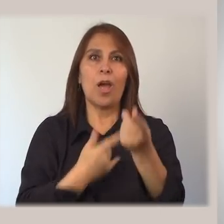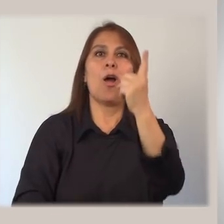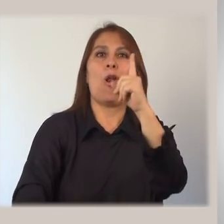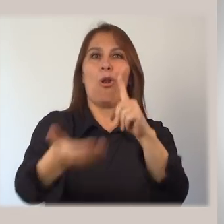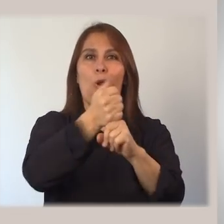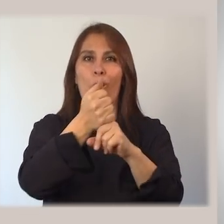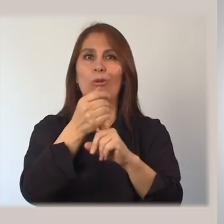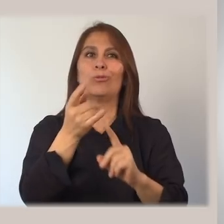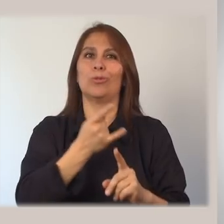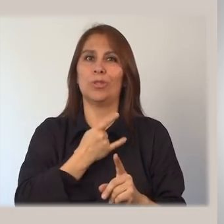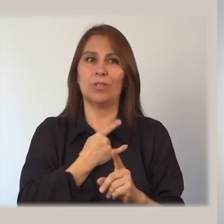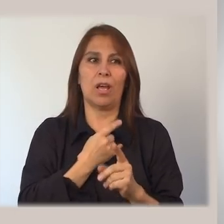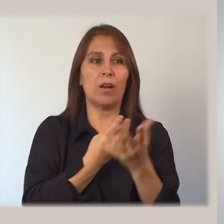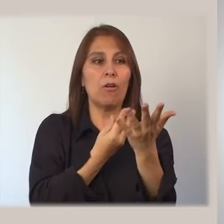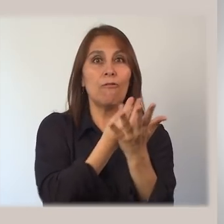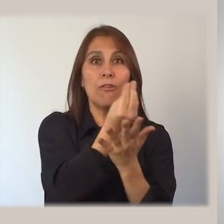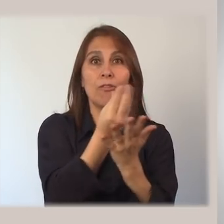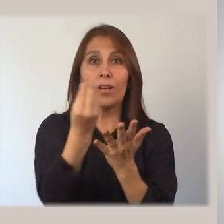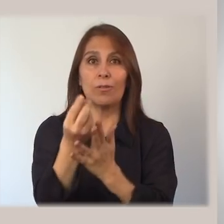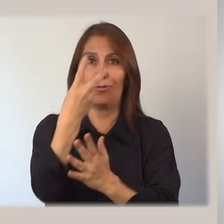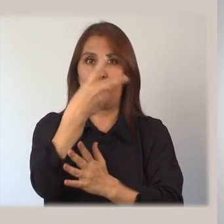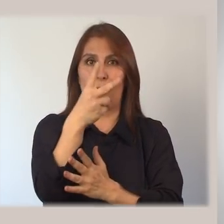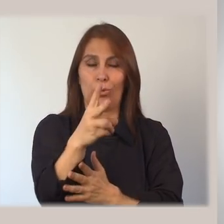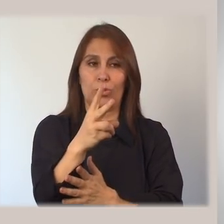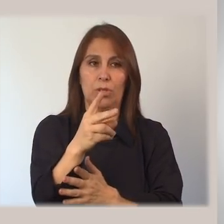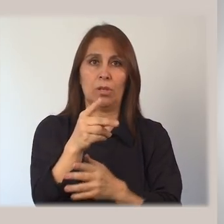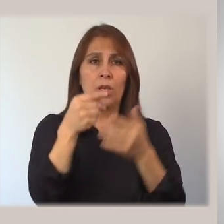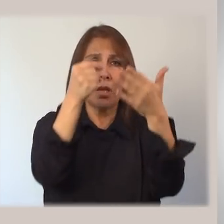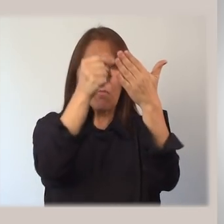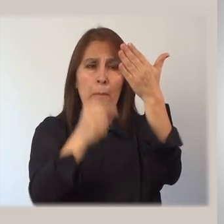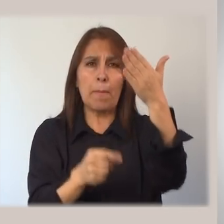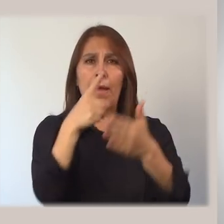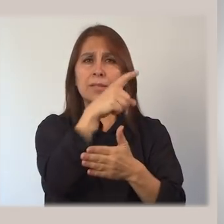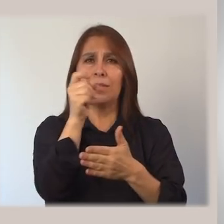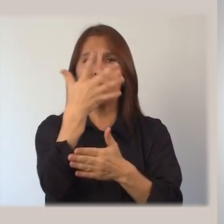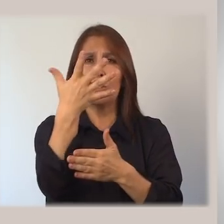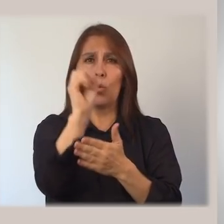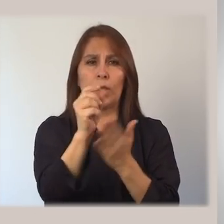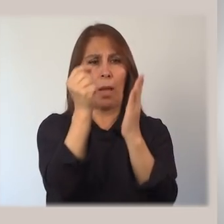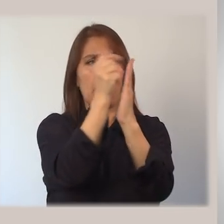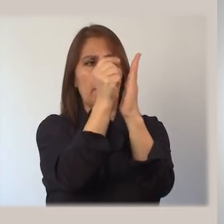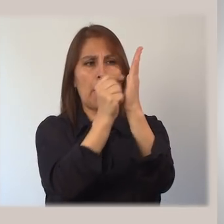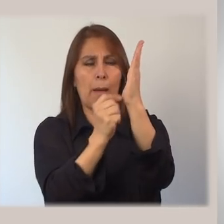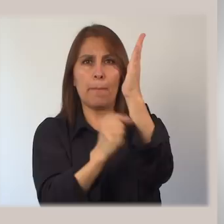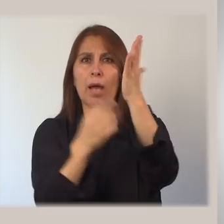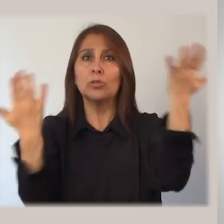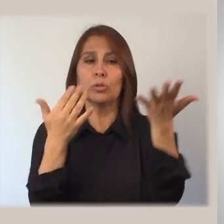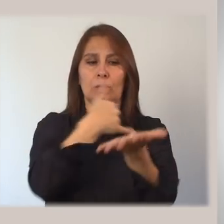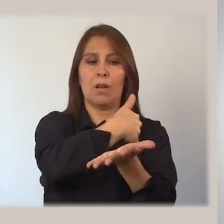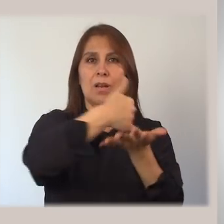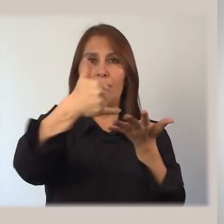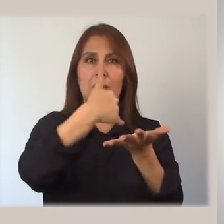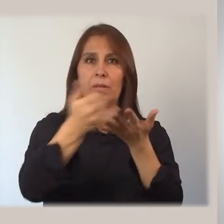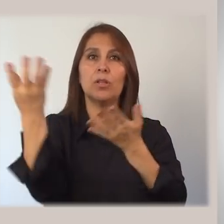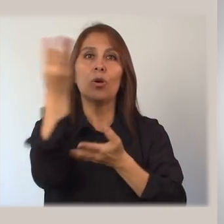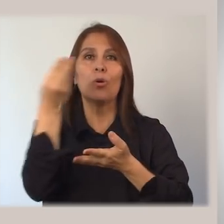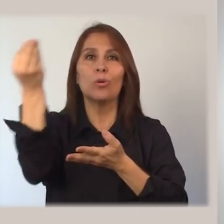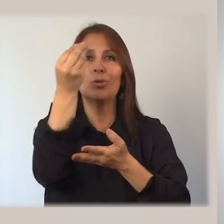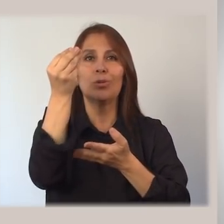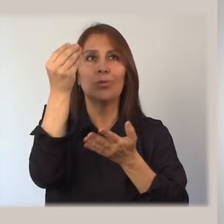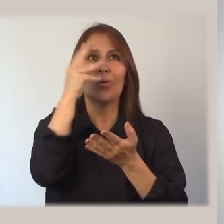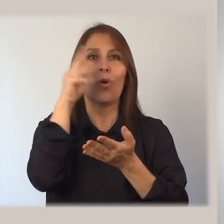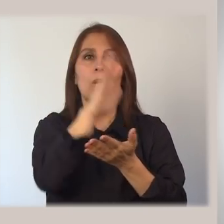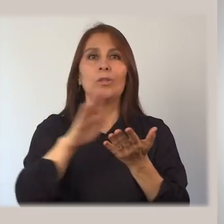de la universidad en los 12 factores y los 150 aspectos contemplados en los lineamientos del